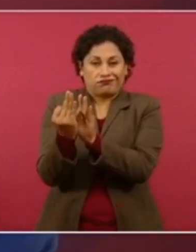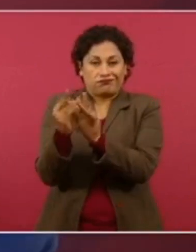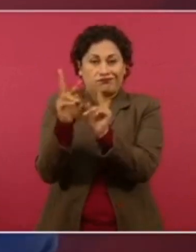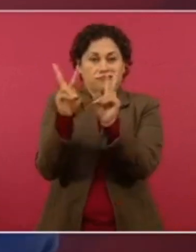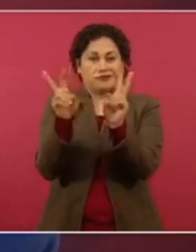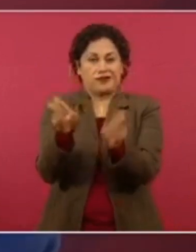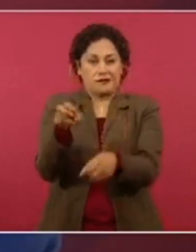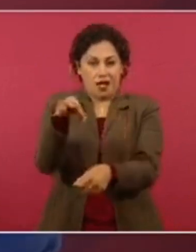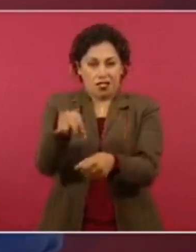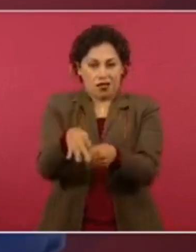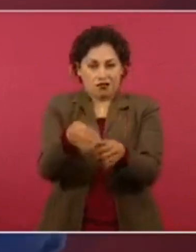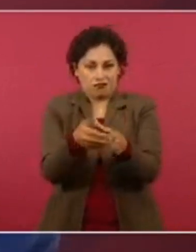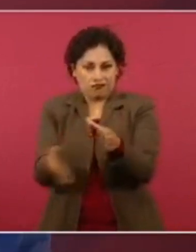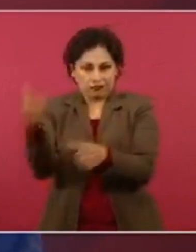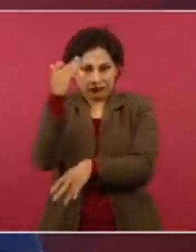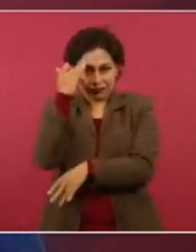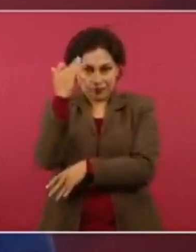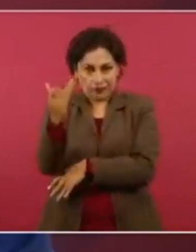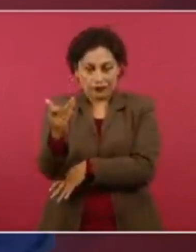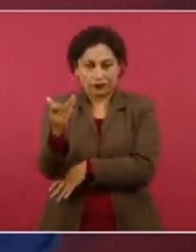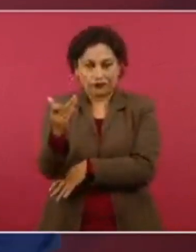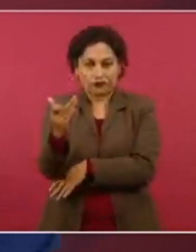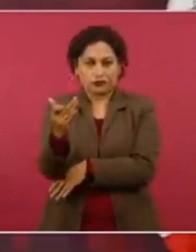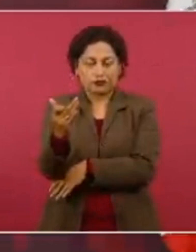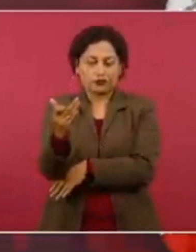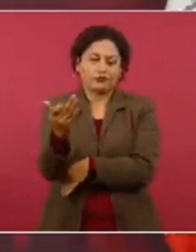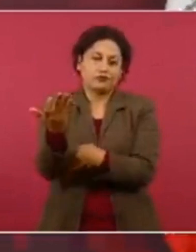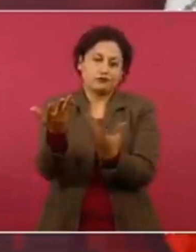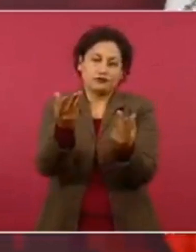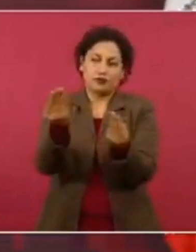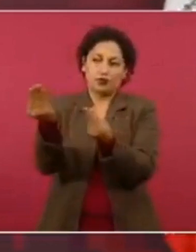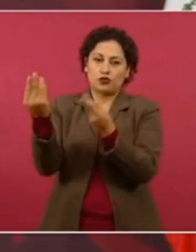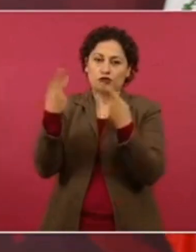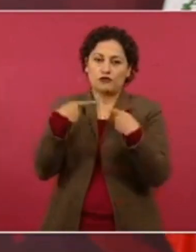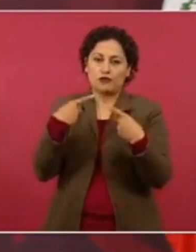electoral, pues te aprovechan, ¿no?, para